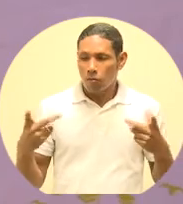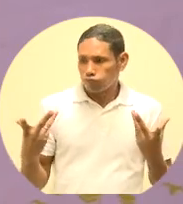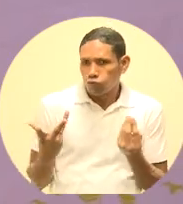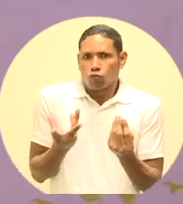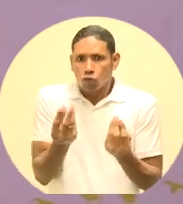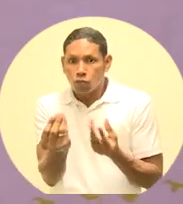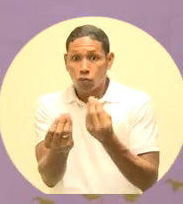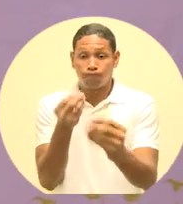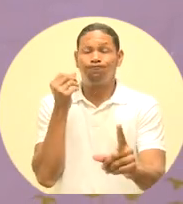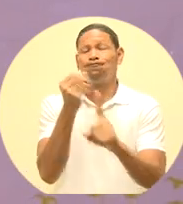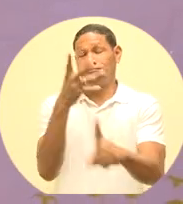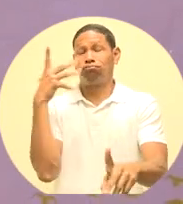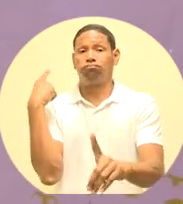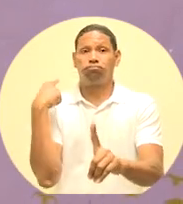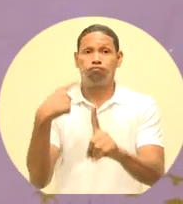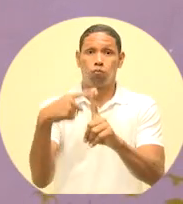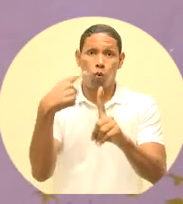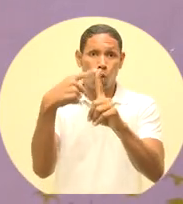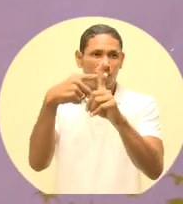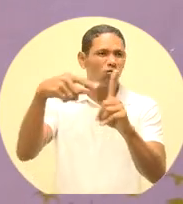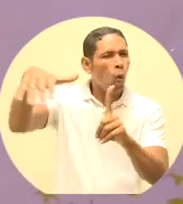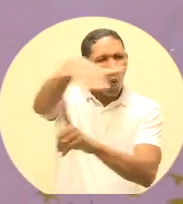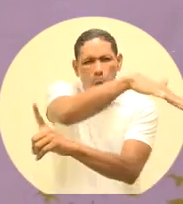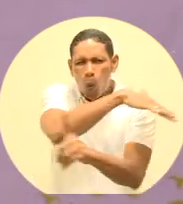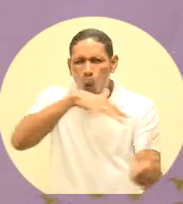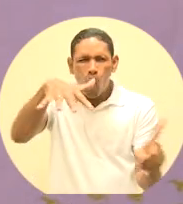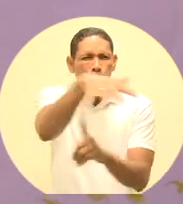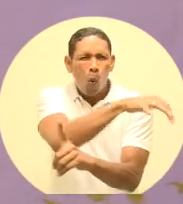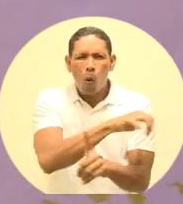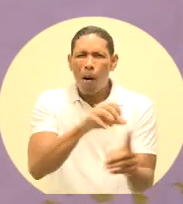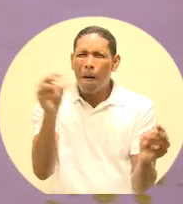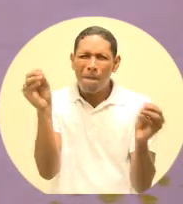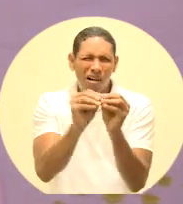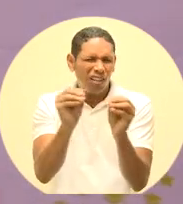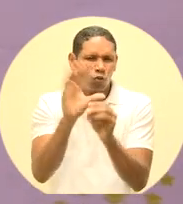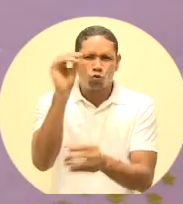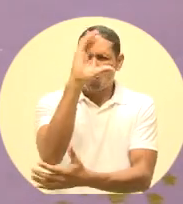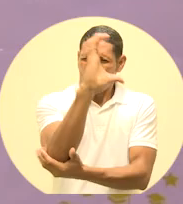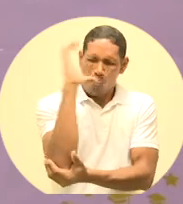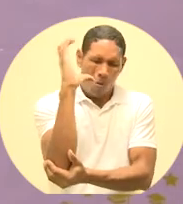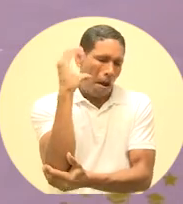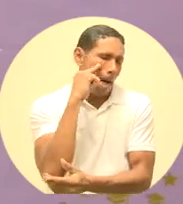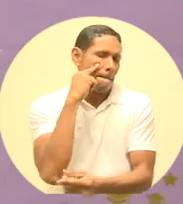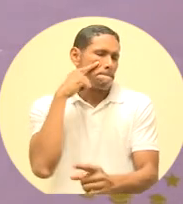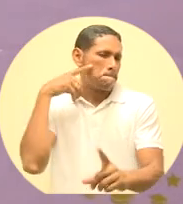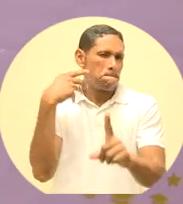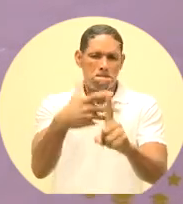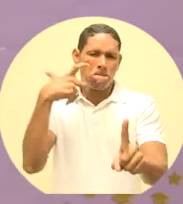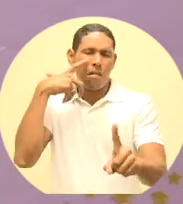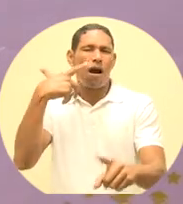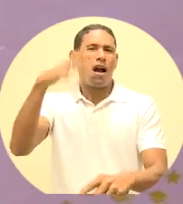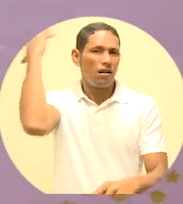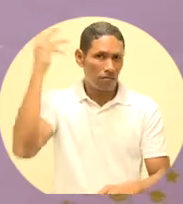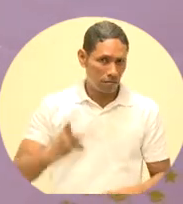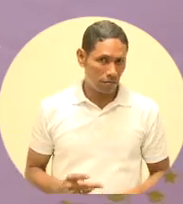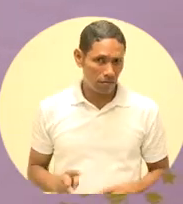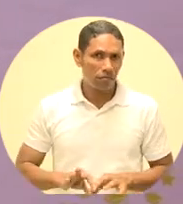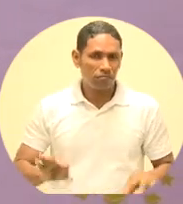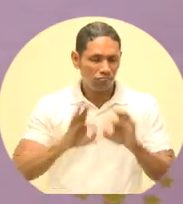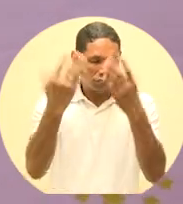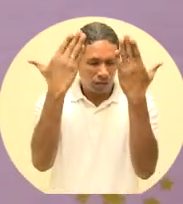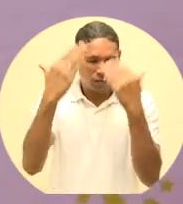investigación, el impacto que tiene la universidad en la región, en la nación, incluso vemos pues